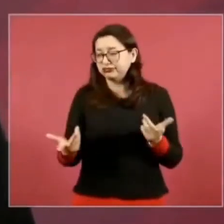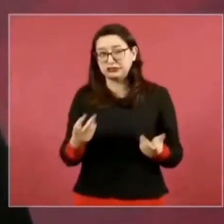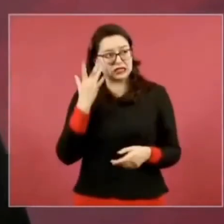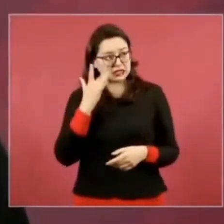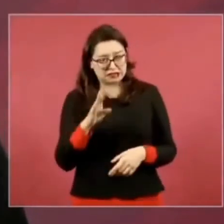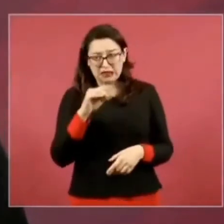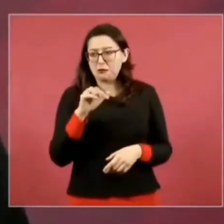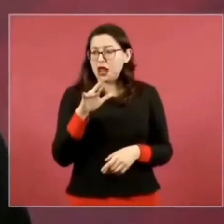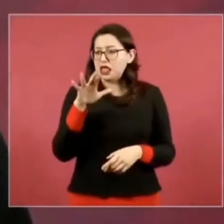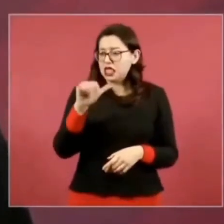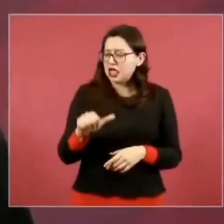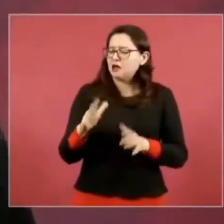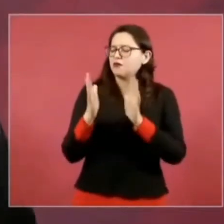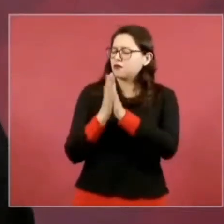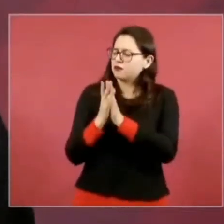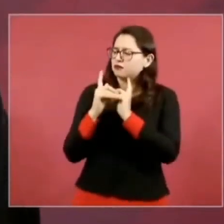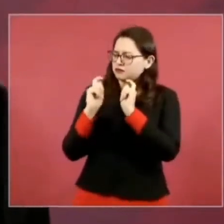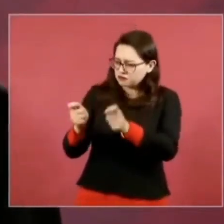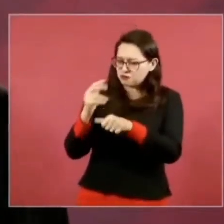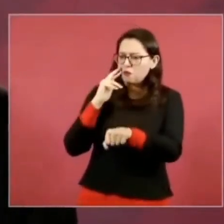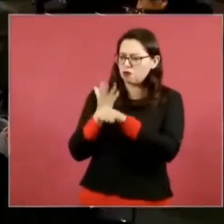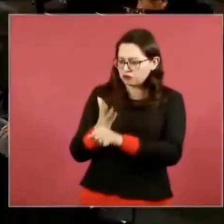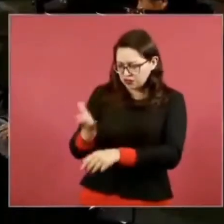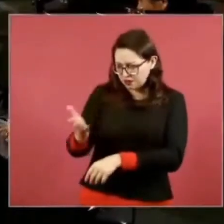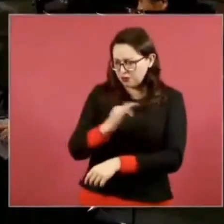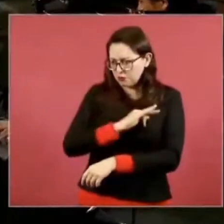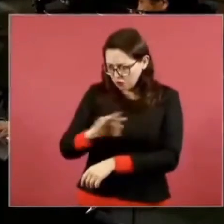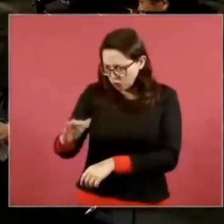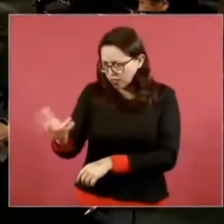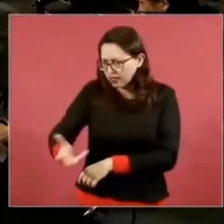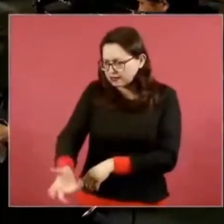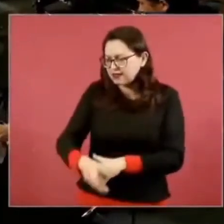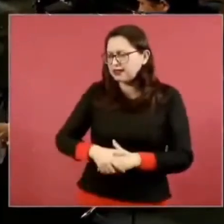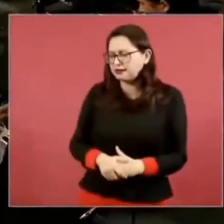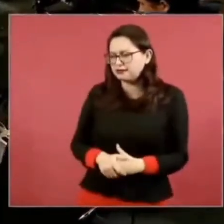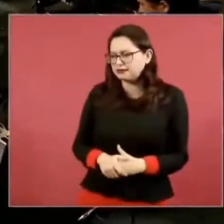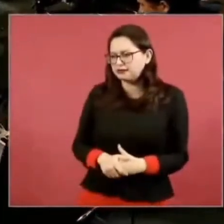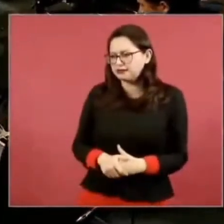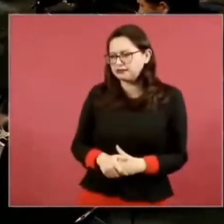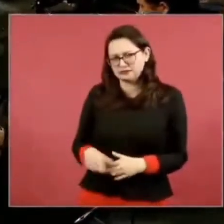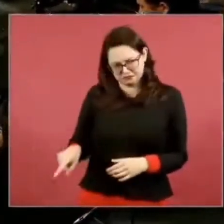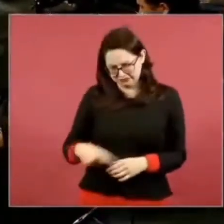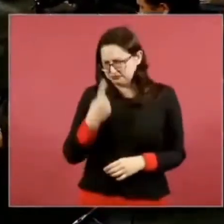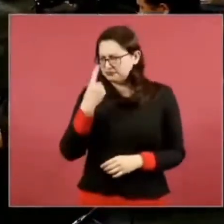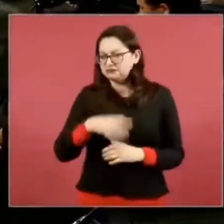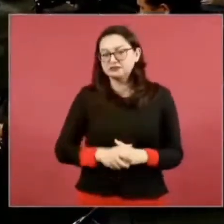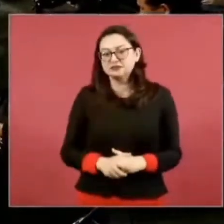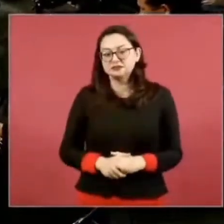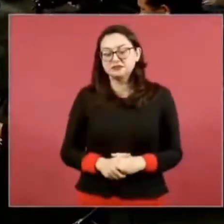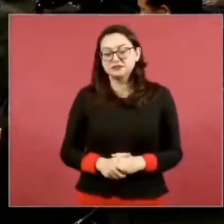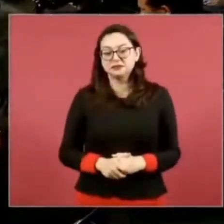Vamos, háganse cargo de esa obra,